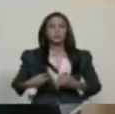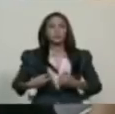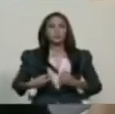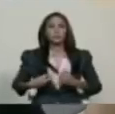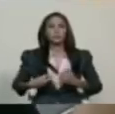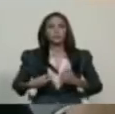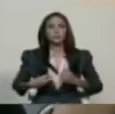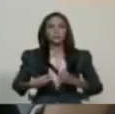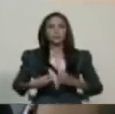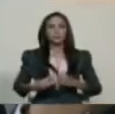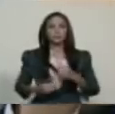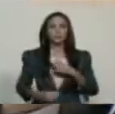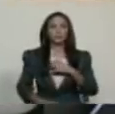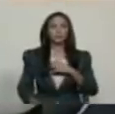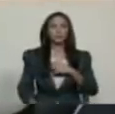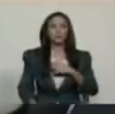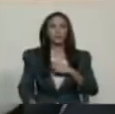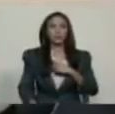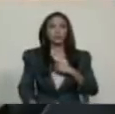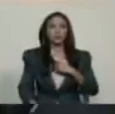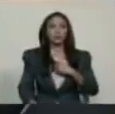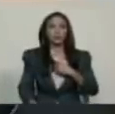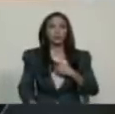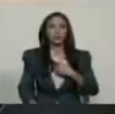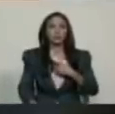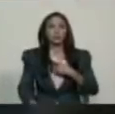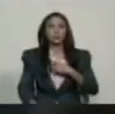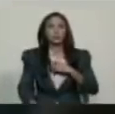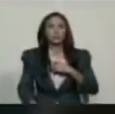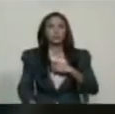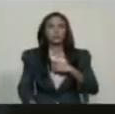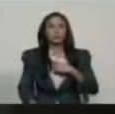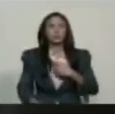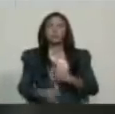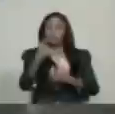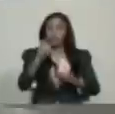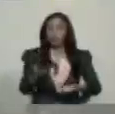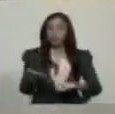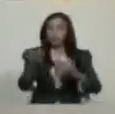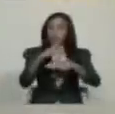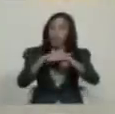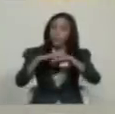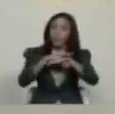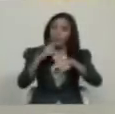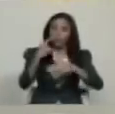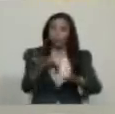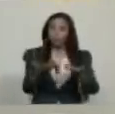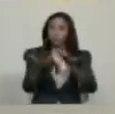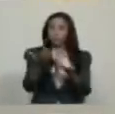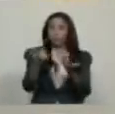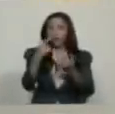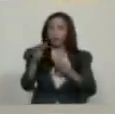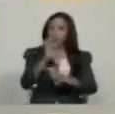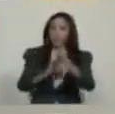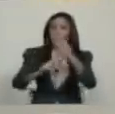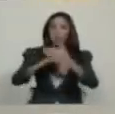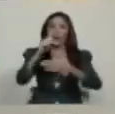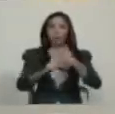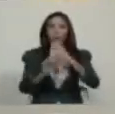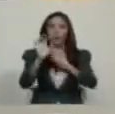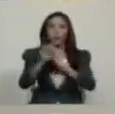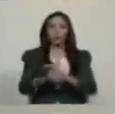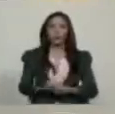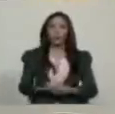complejos. Compañero ministro de Agricultura, yo quisiera que me hiciera un comentario sobre el Plan de la Patria 2025. ¿Y cómo